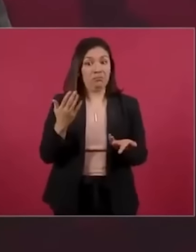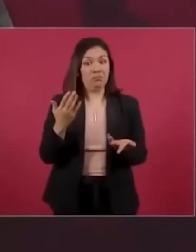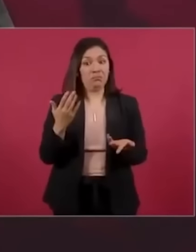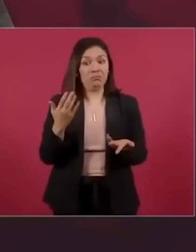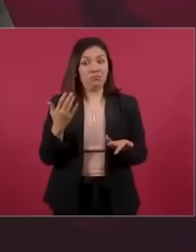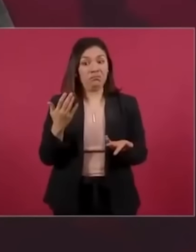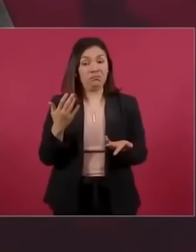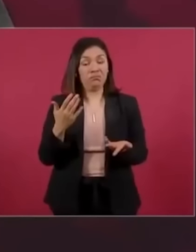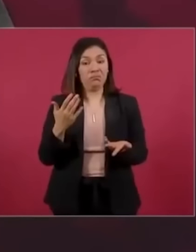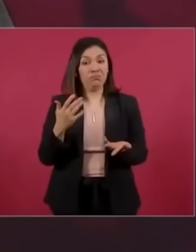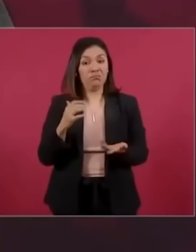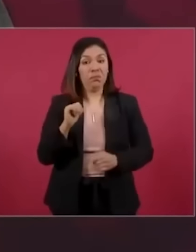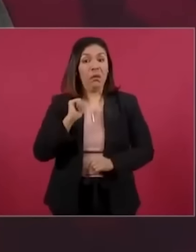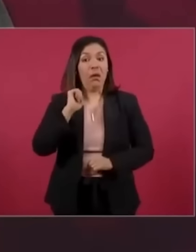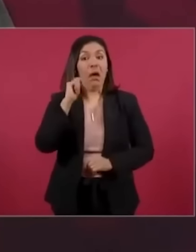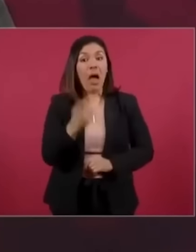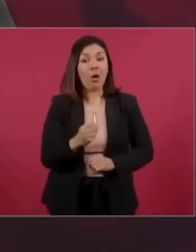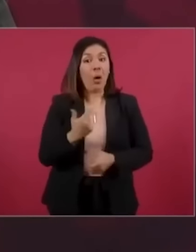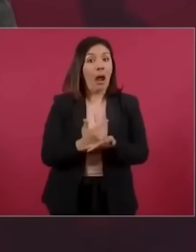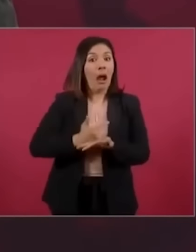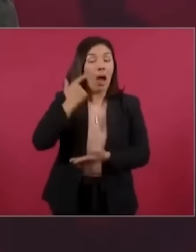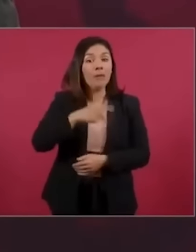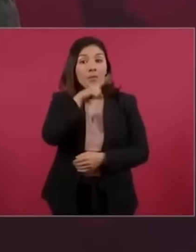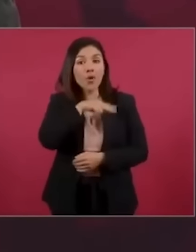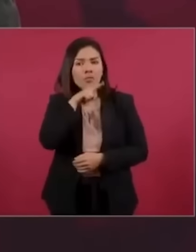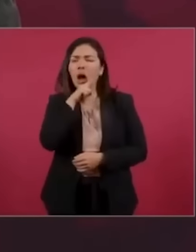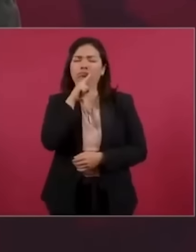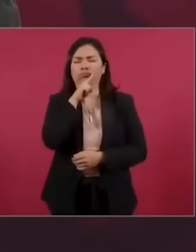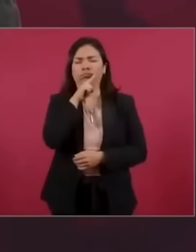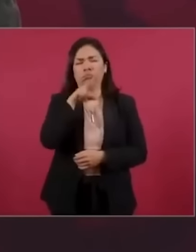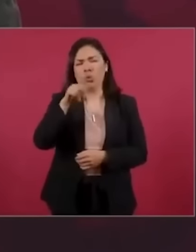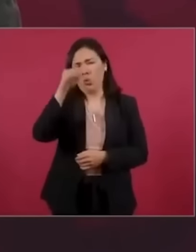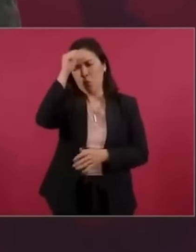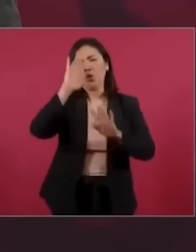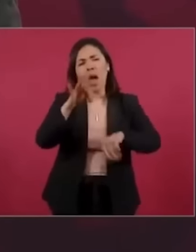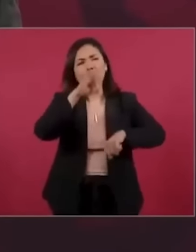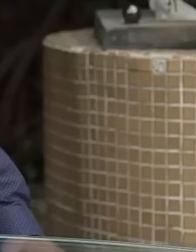No es nada preocupante, de acuerdo al médico.